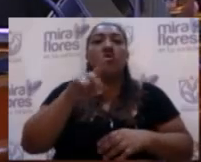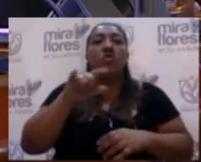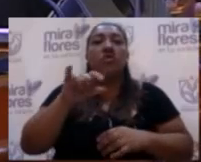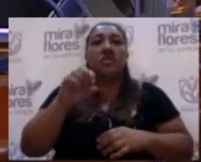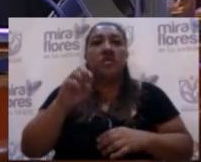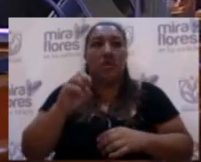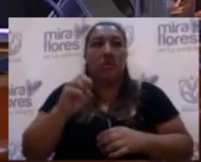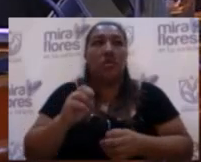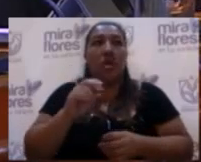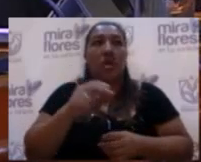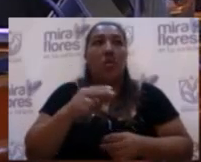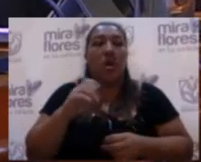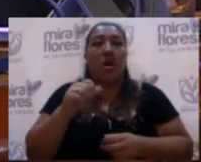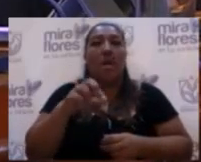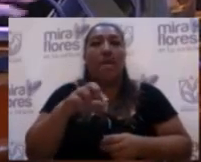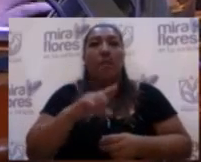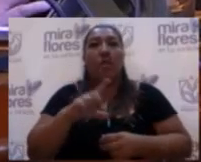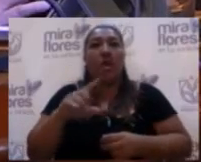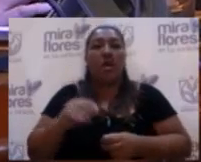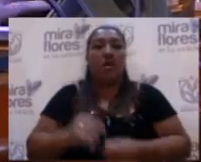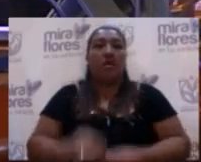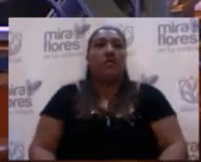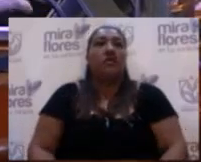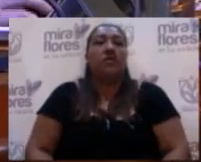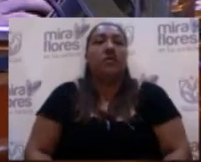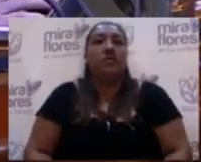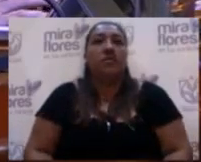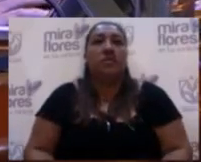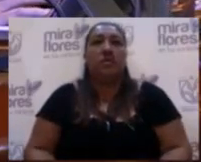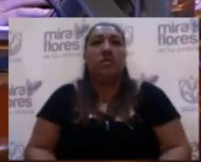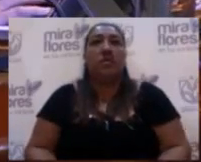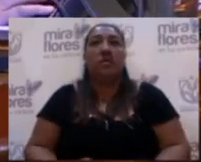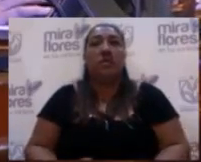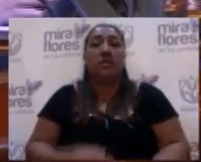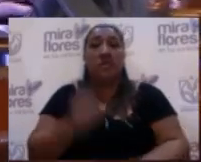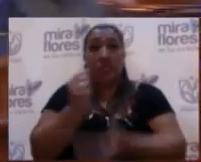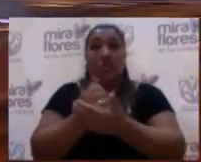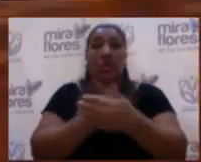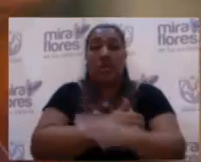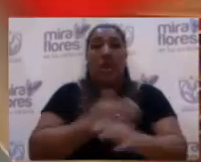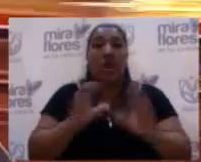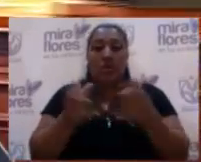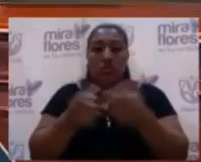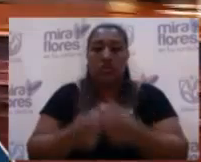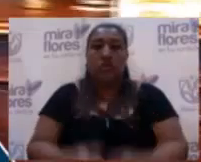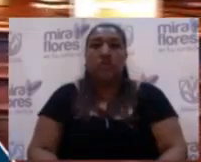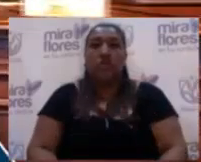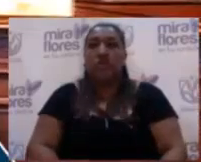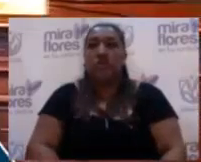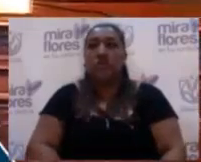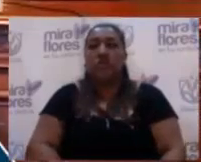de la Huacapullana. Eso es cuanto tengo que informar y se aprobó por unanimidad. Gracias.